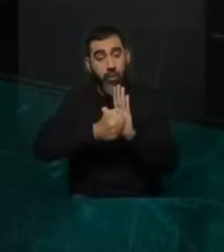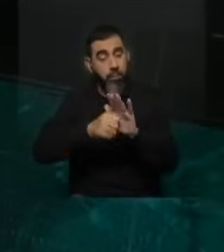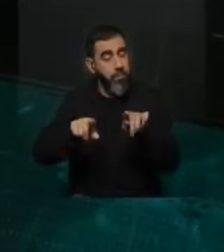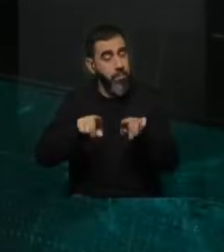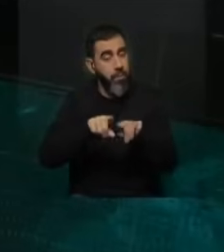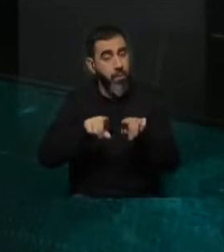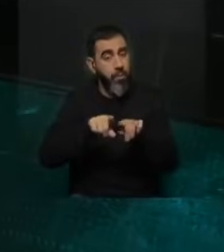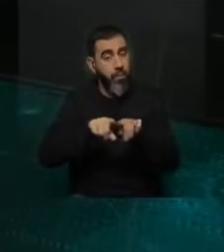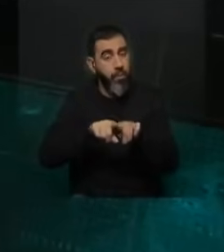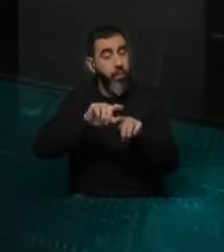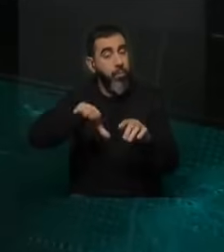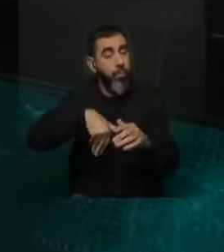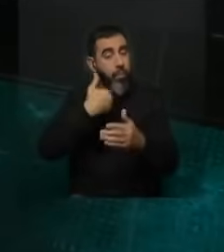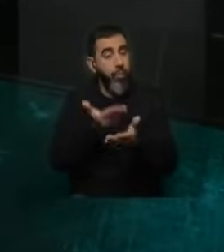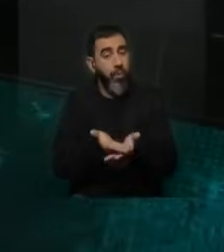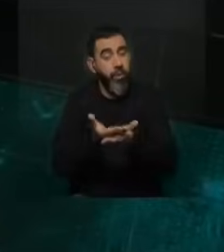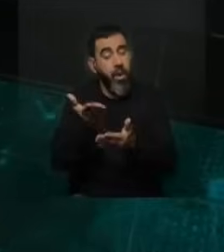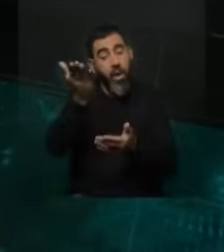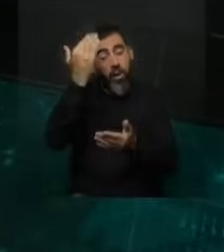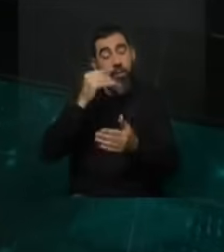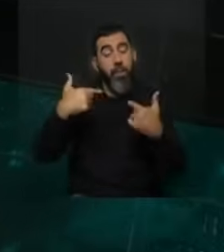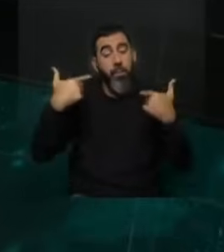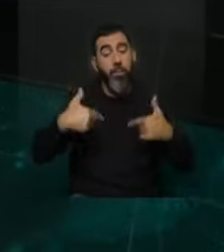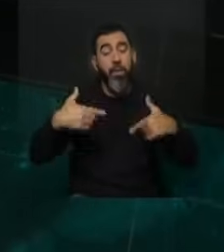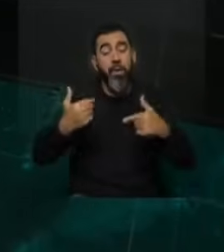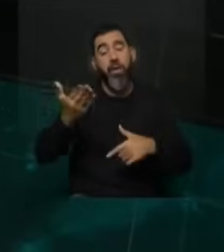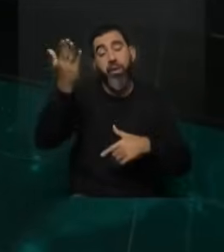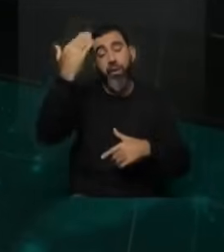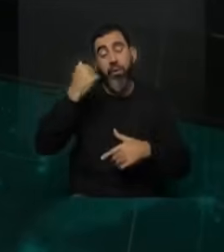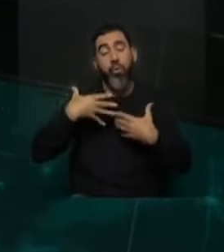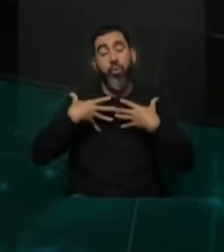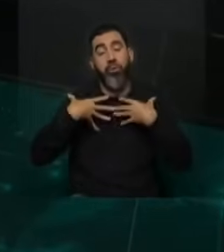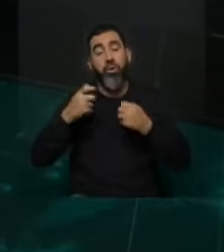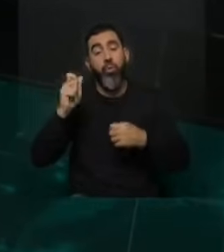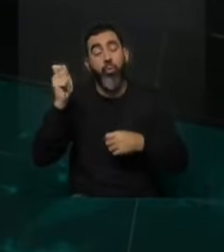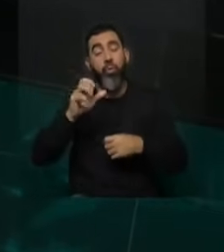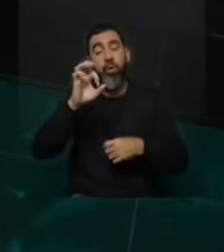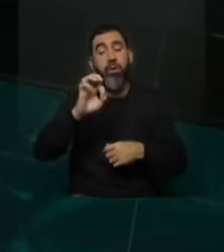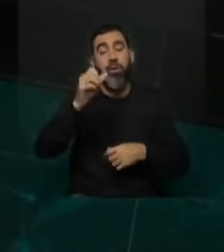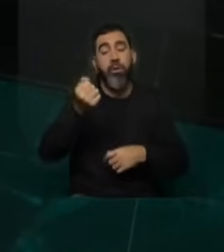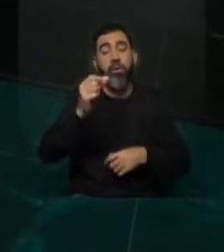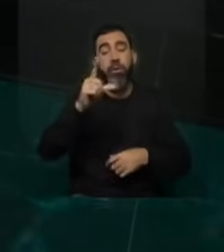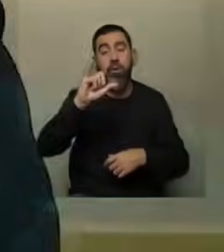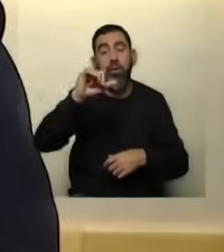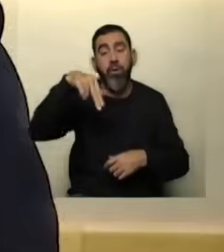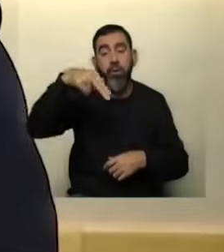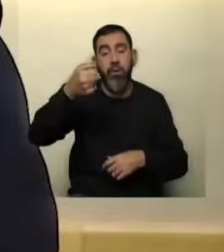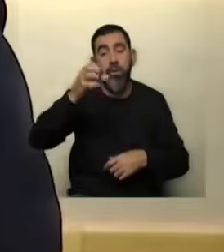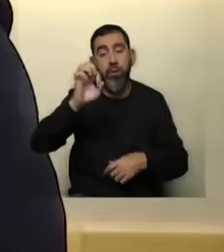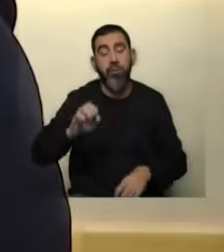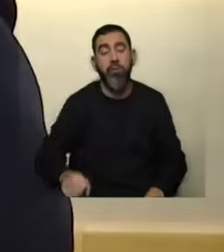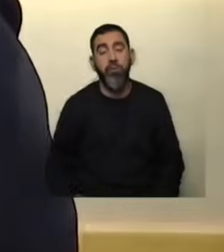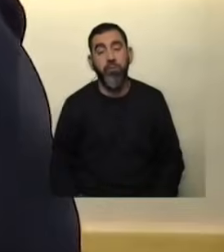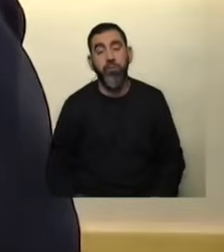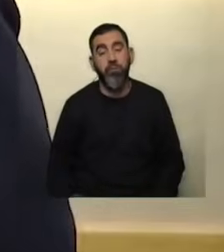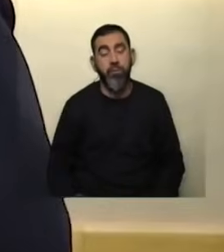con una propuesta que haa presentado el ministro el entonces ministro de salud pública Daniel Salinas